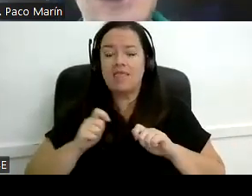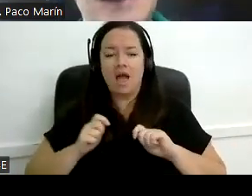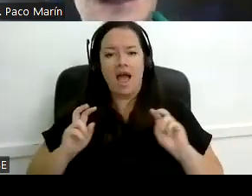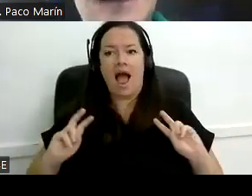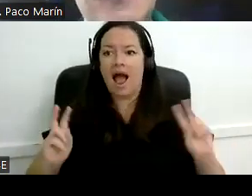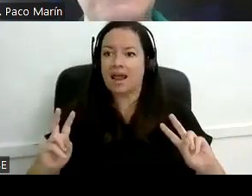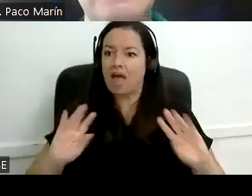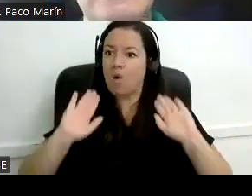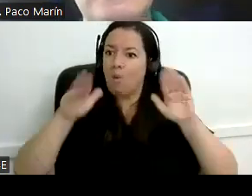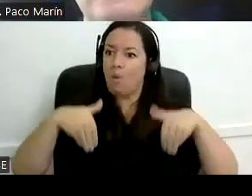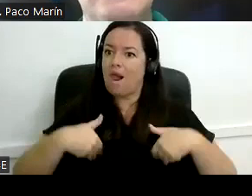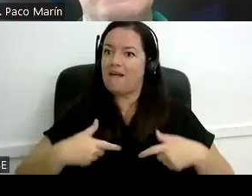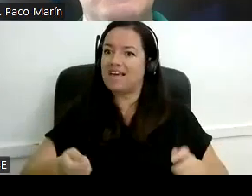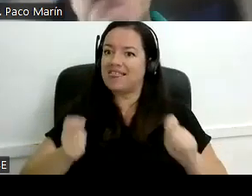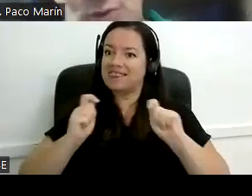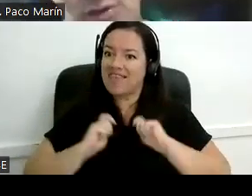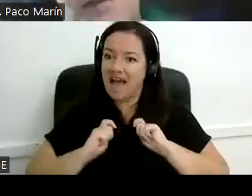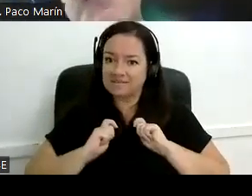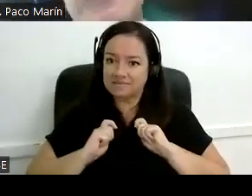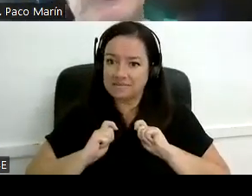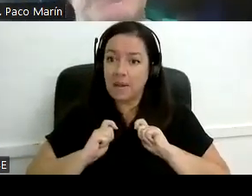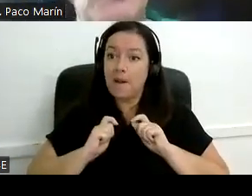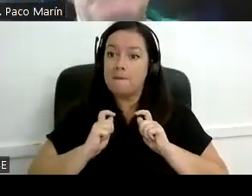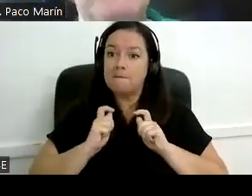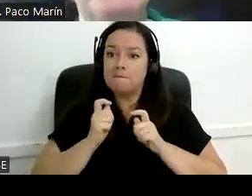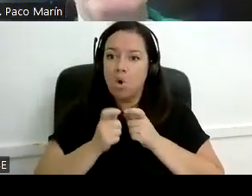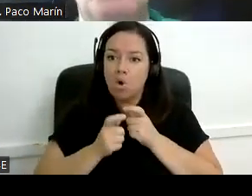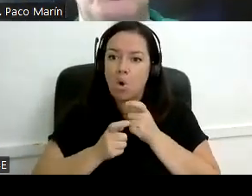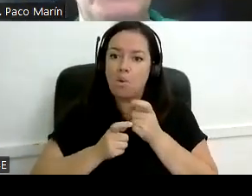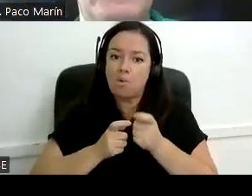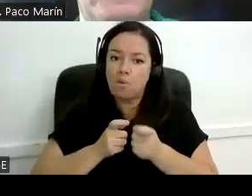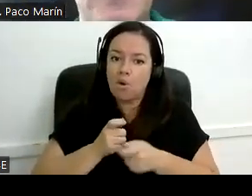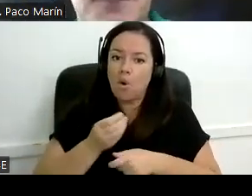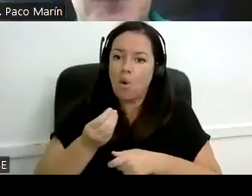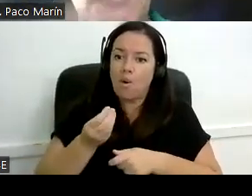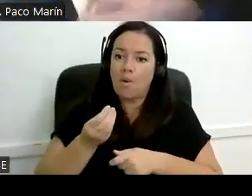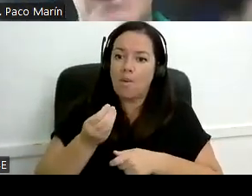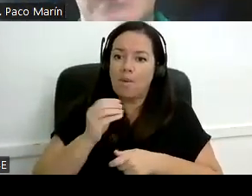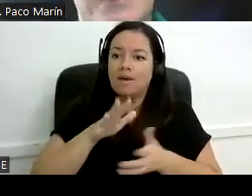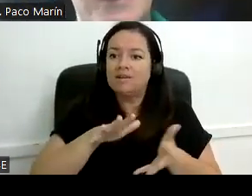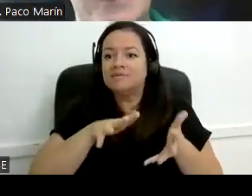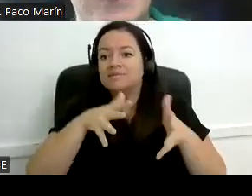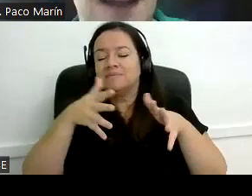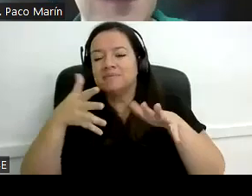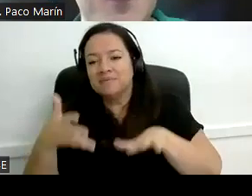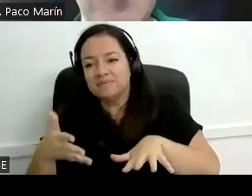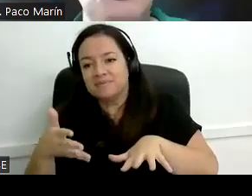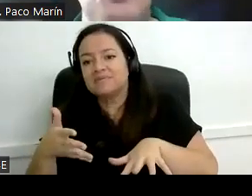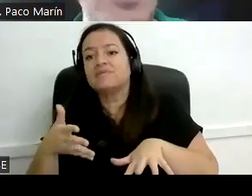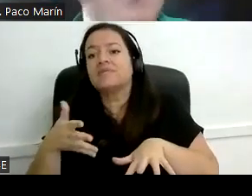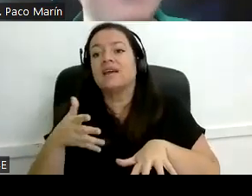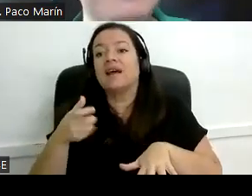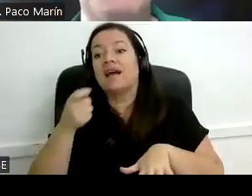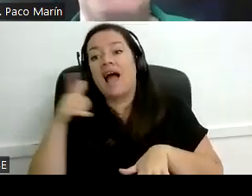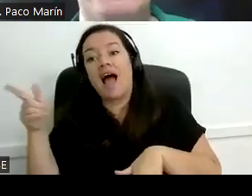esa energía, y progresivamente se le podría plantear pues ir pasando al Night Master